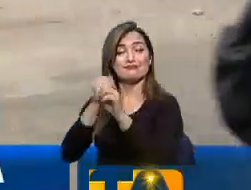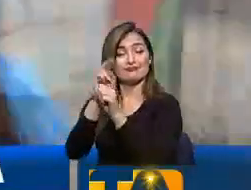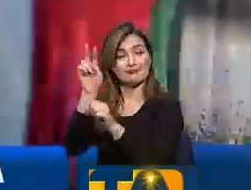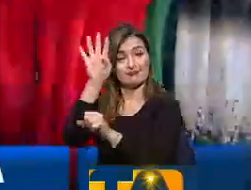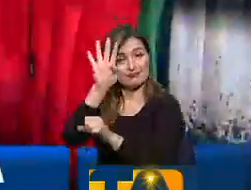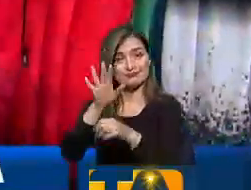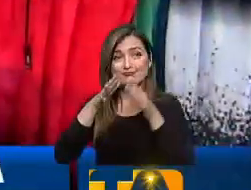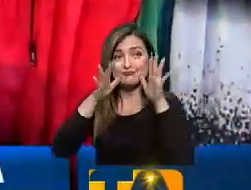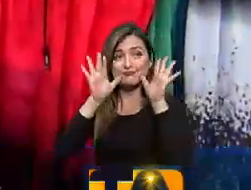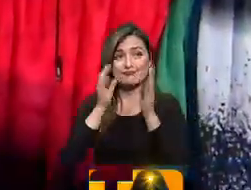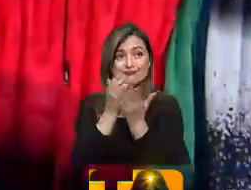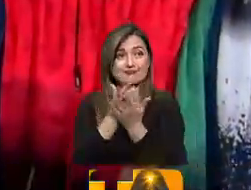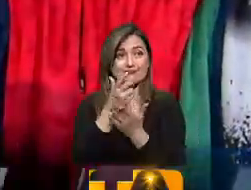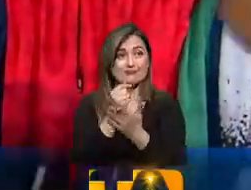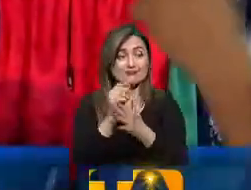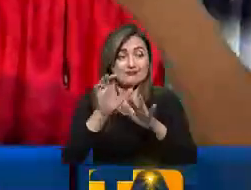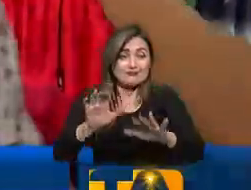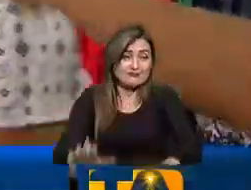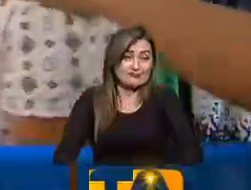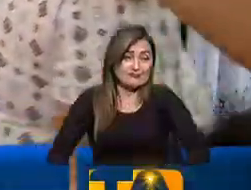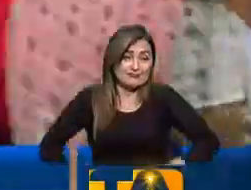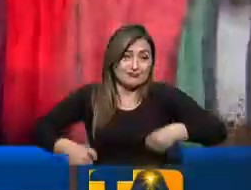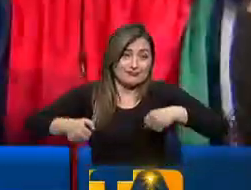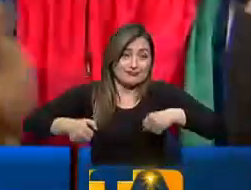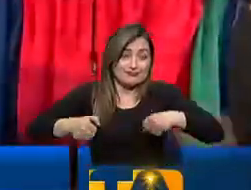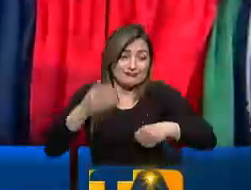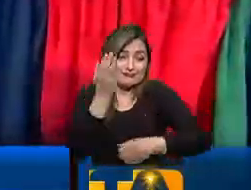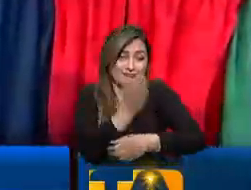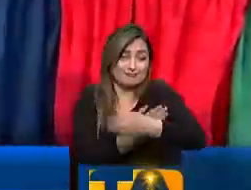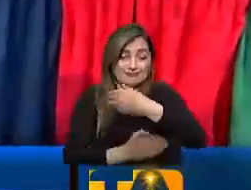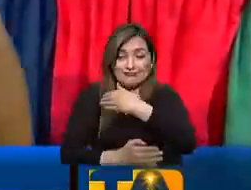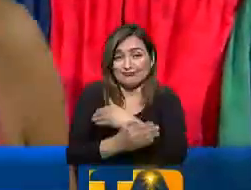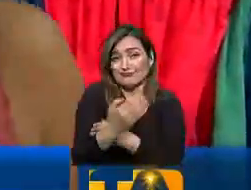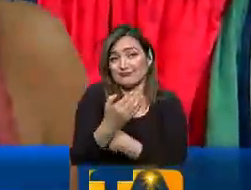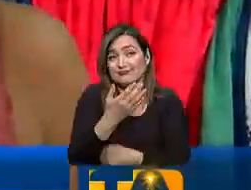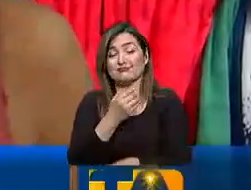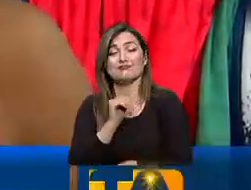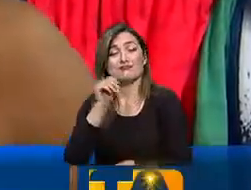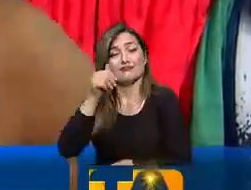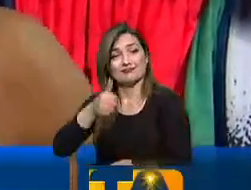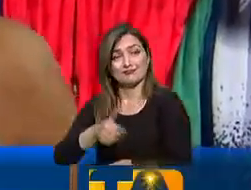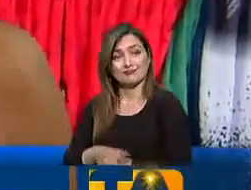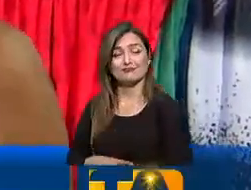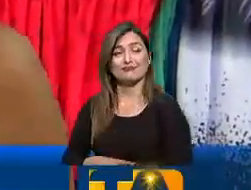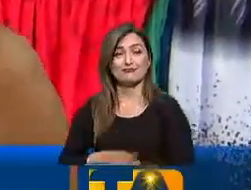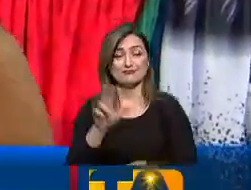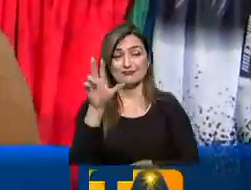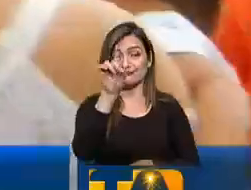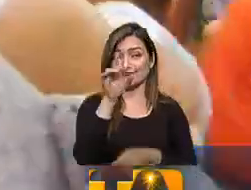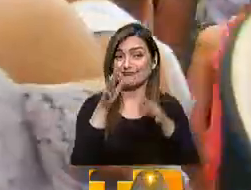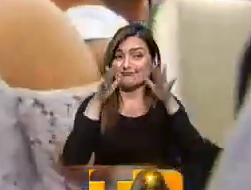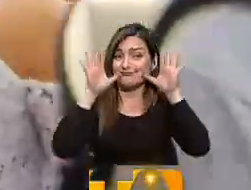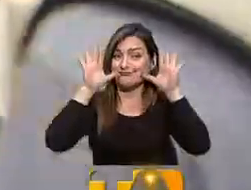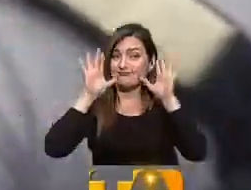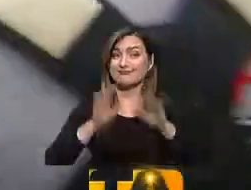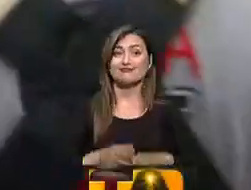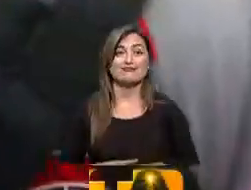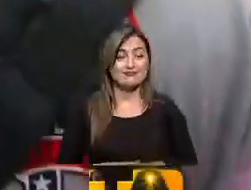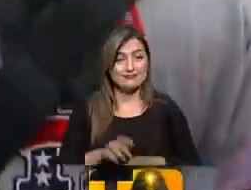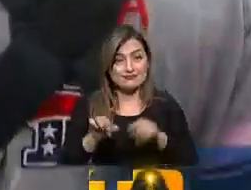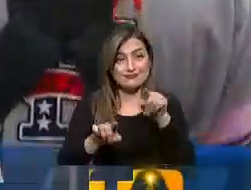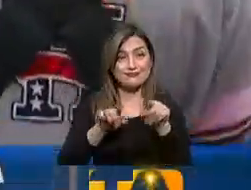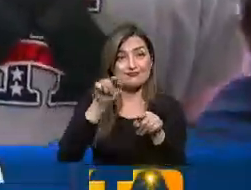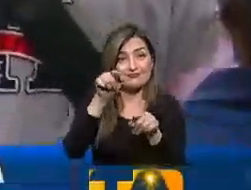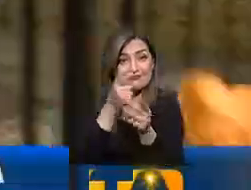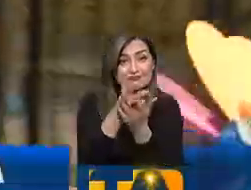como flor. Me compré un pantalón, me compré una blusa. Para mañana. Para mañana. Y ya de una vez para el 31 de diciembre. Otros en cambio iban a